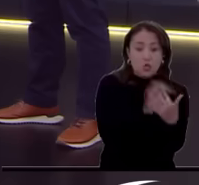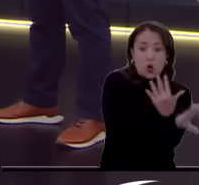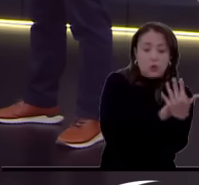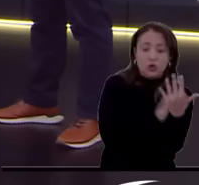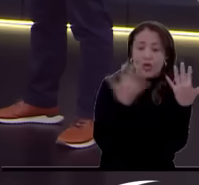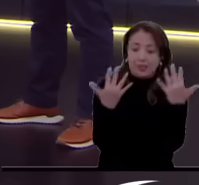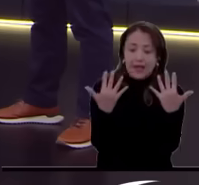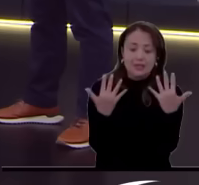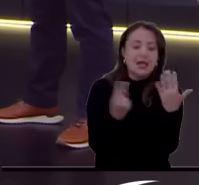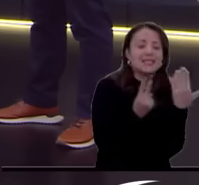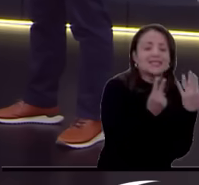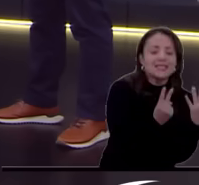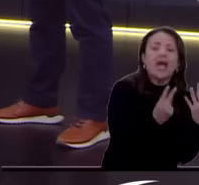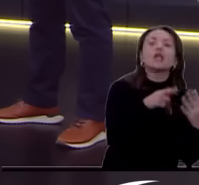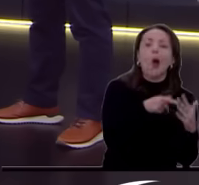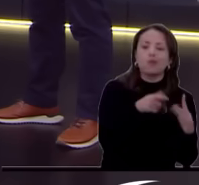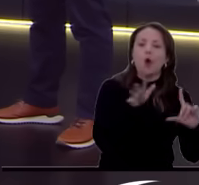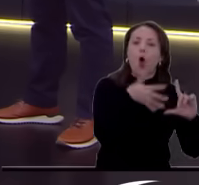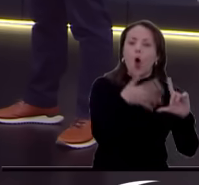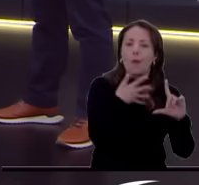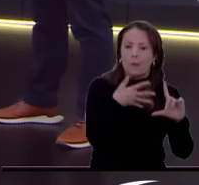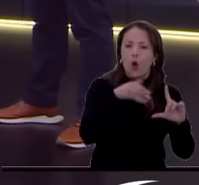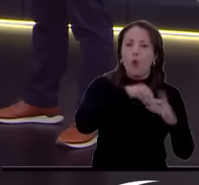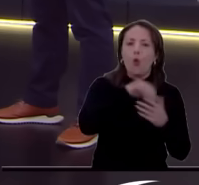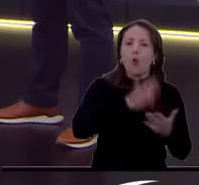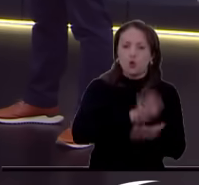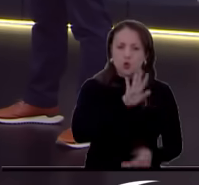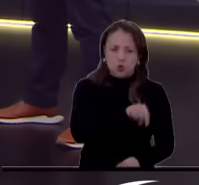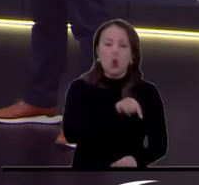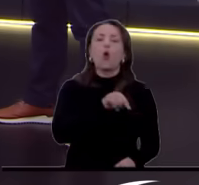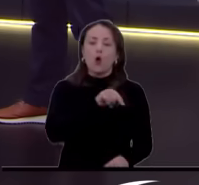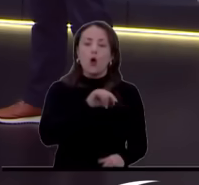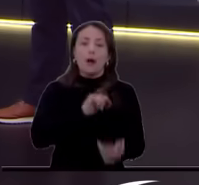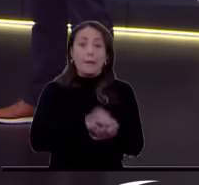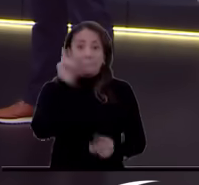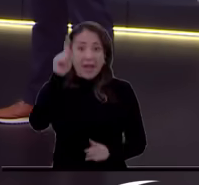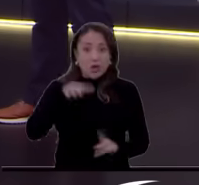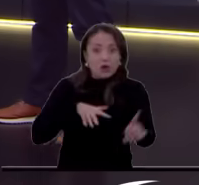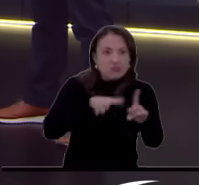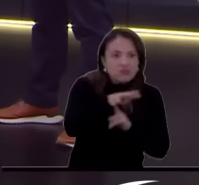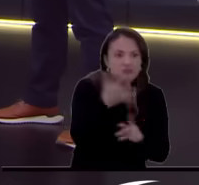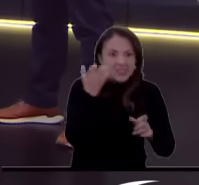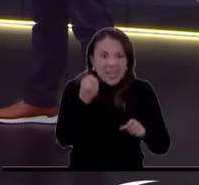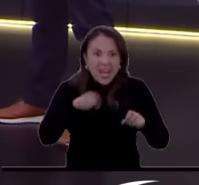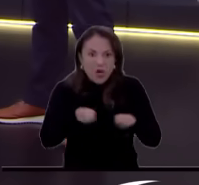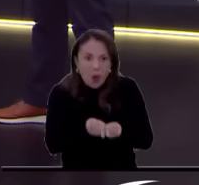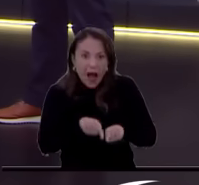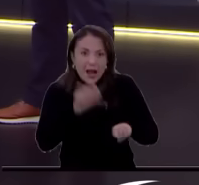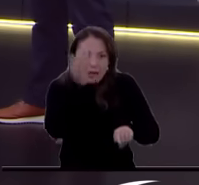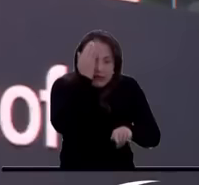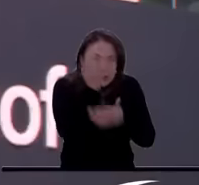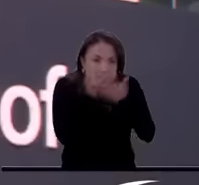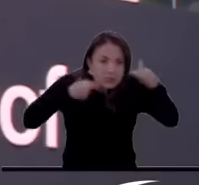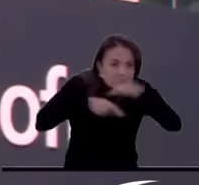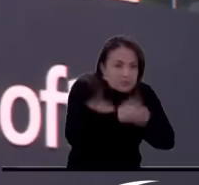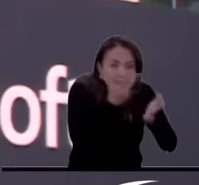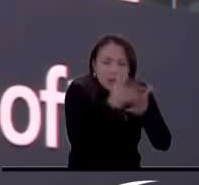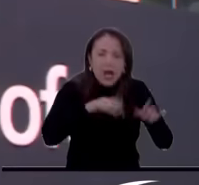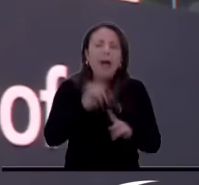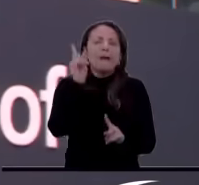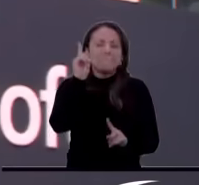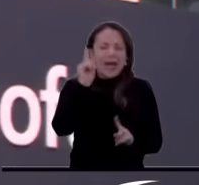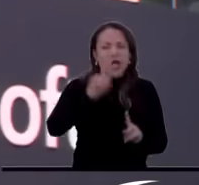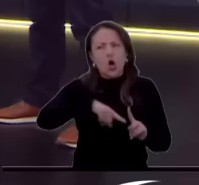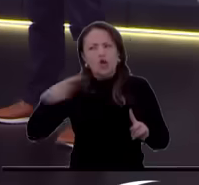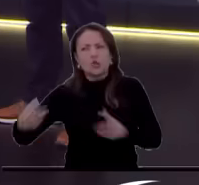tienen un sistema operativo Windows Sí sí y de hecho veamos Esto no es un ciberataque pero sí tuvo que ver con eh una empresa de ciberataque cómo